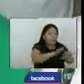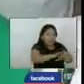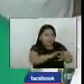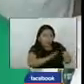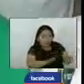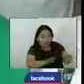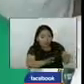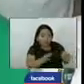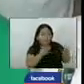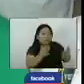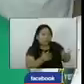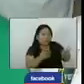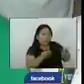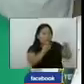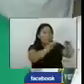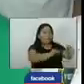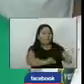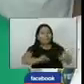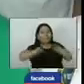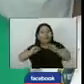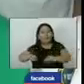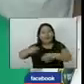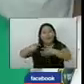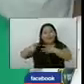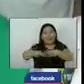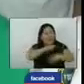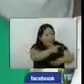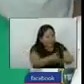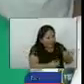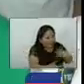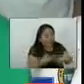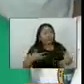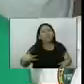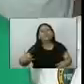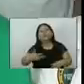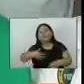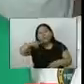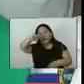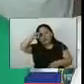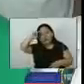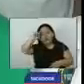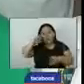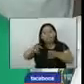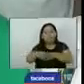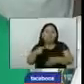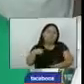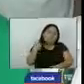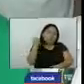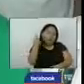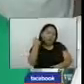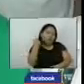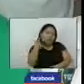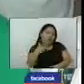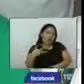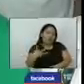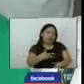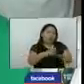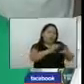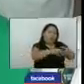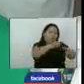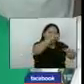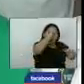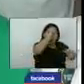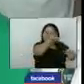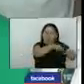para que pase al Pleno a esta ley, pues que lo diga y como clase trabajadora nosotros vamos a entender que tenemos una comisión de